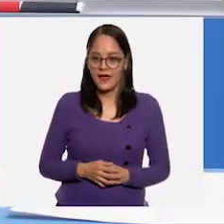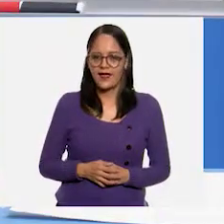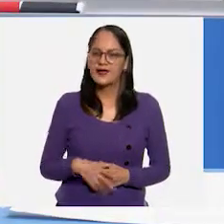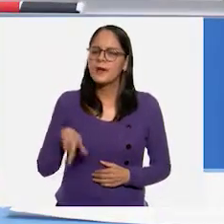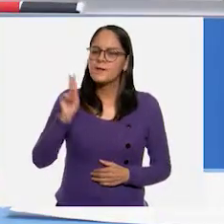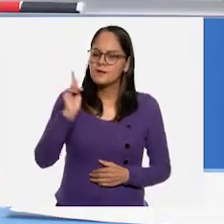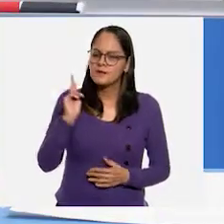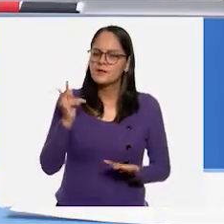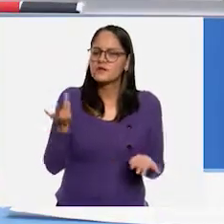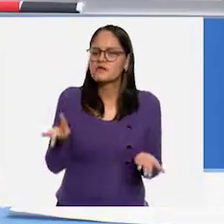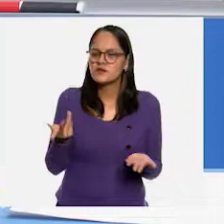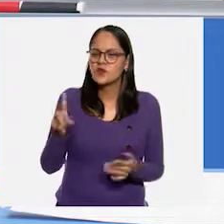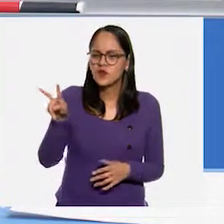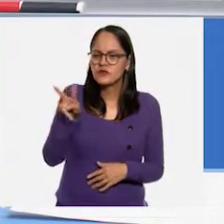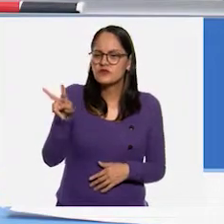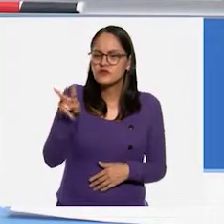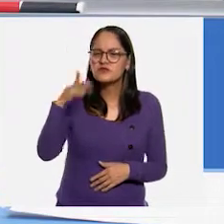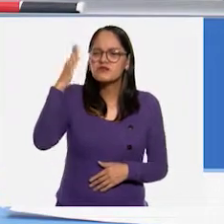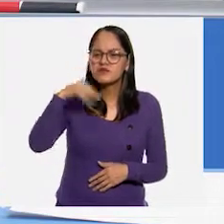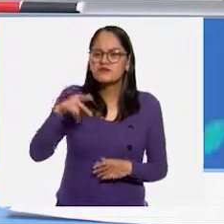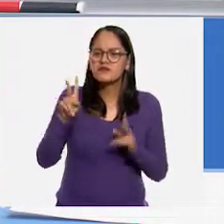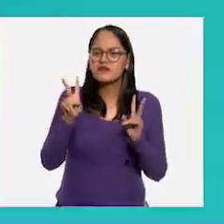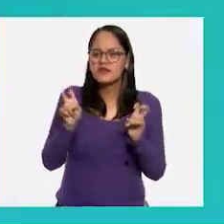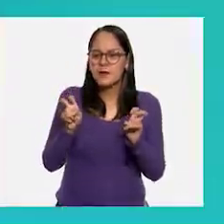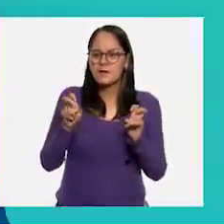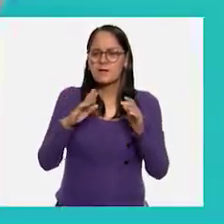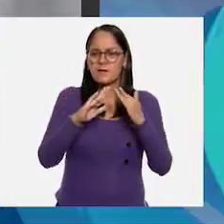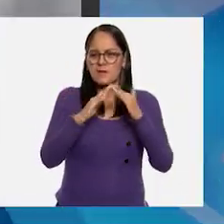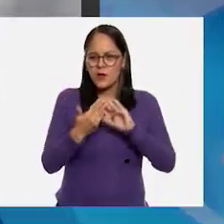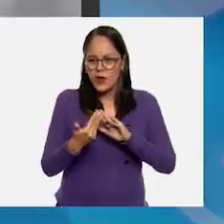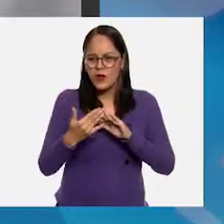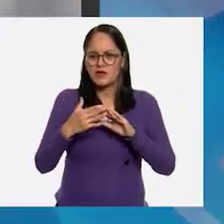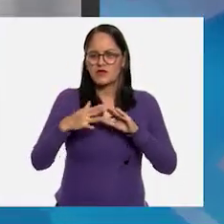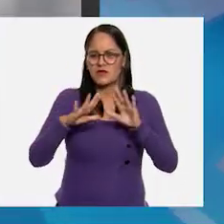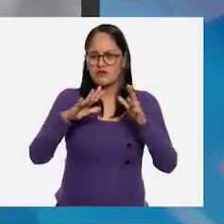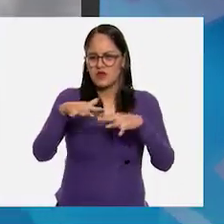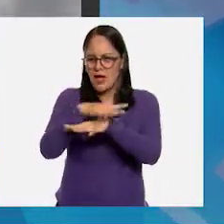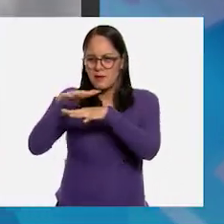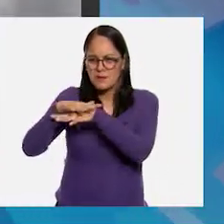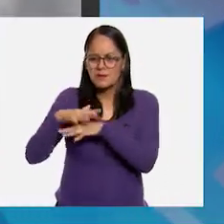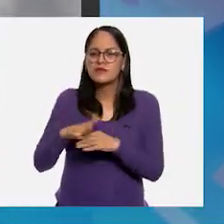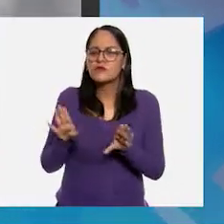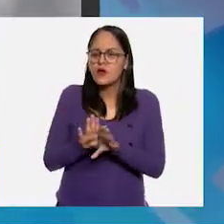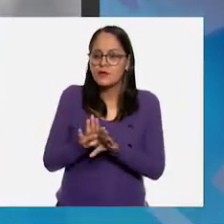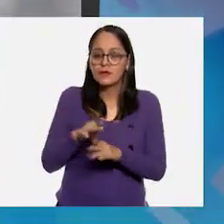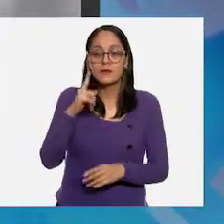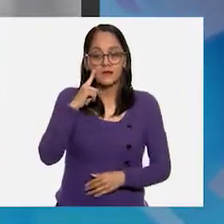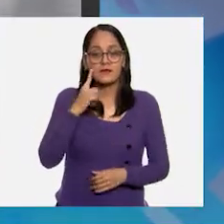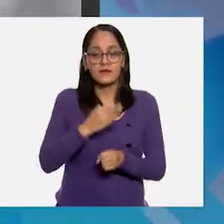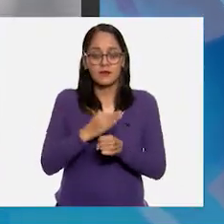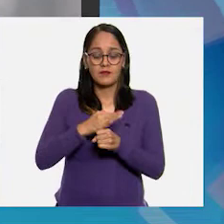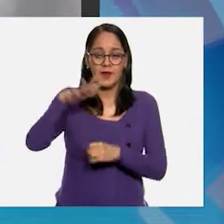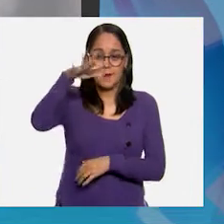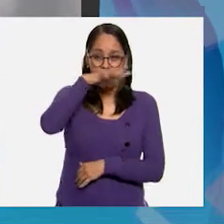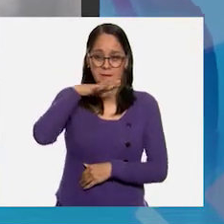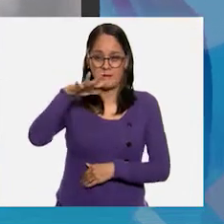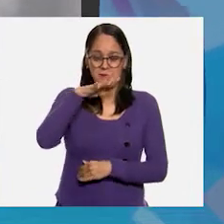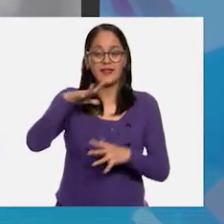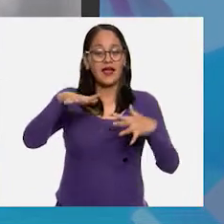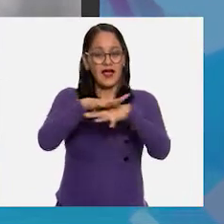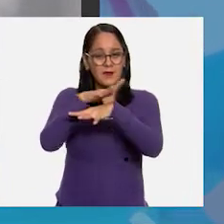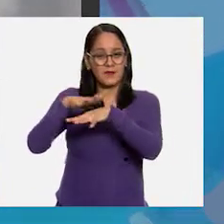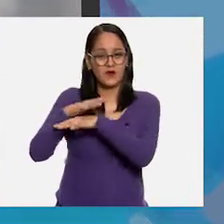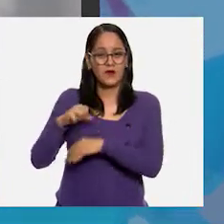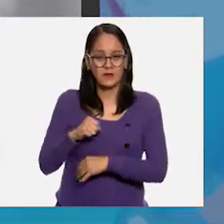Pero entonces ustedes, ¿qué saben de los desastres? Son los cambios violentos en la dinámica del medio ambiente,